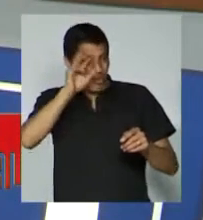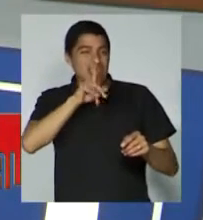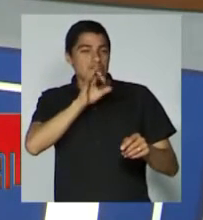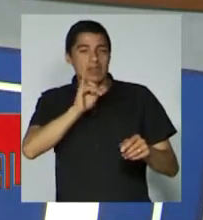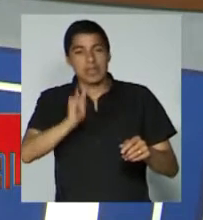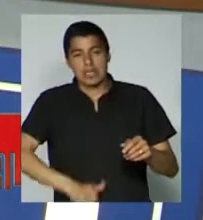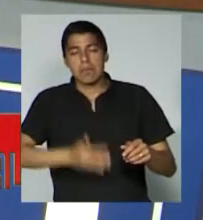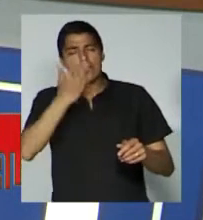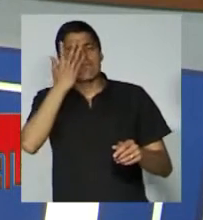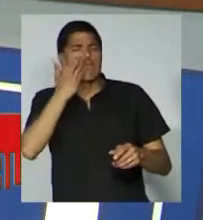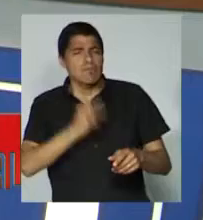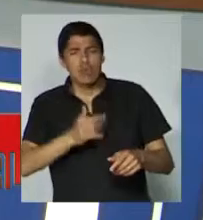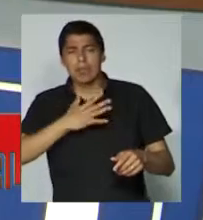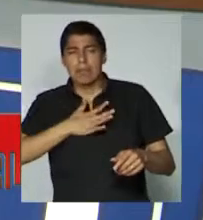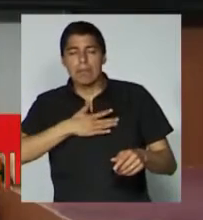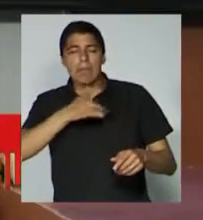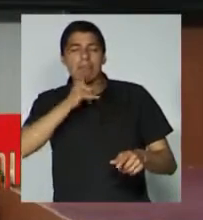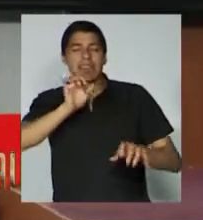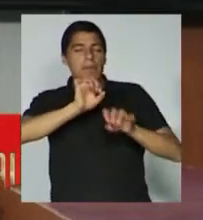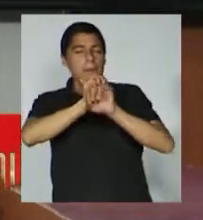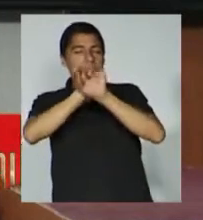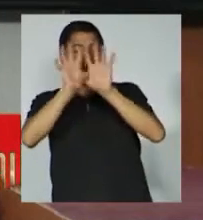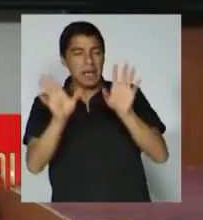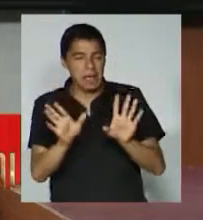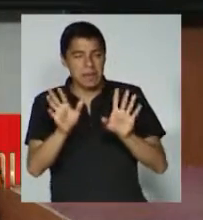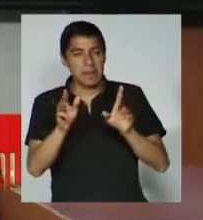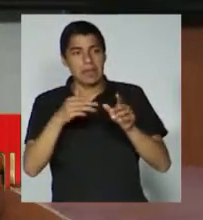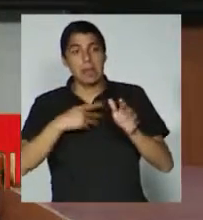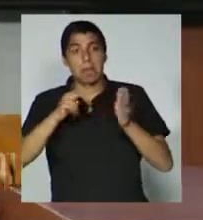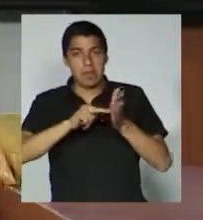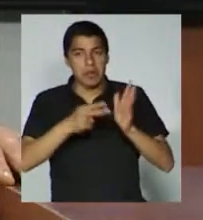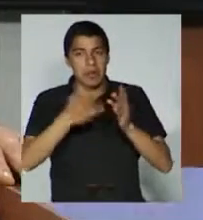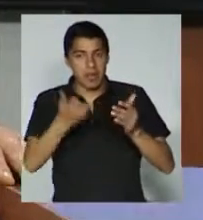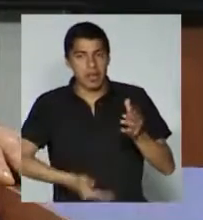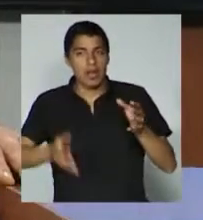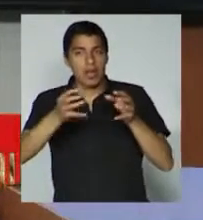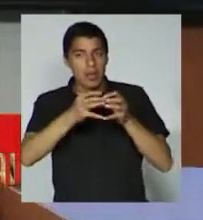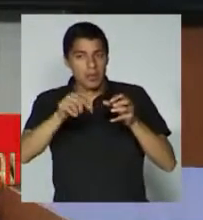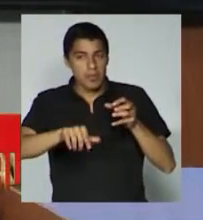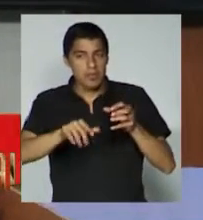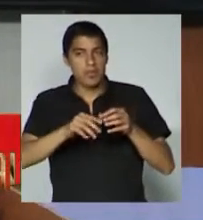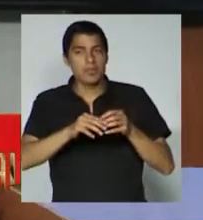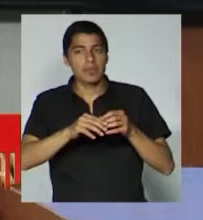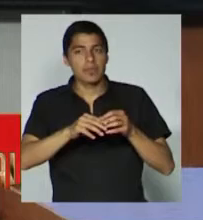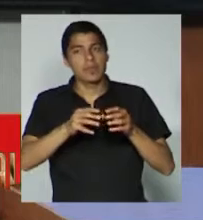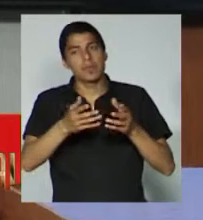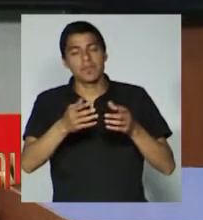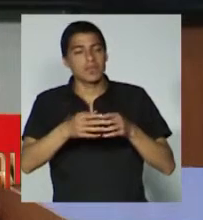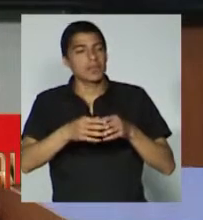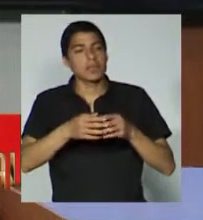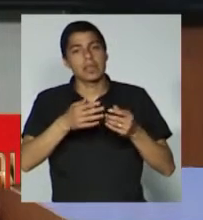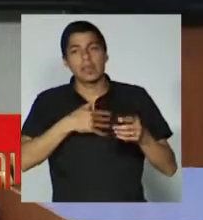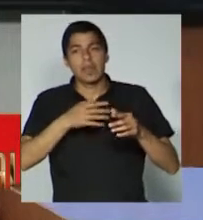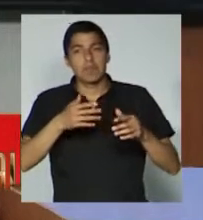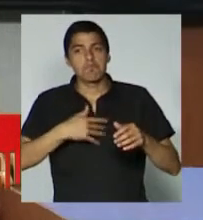que planteó muy claramente cuáles son los obstáculos, porque fíjate, este es un panorama, digámoslo de entrada, muy alentador